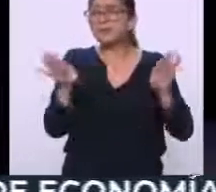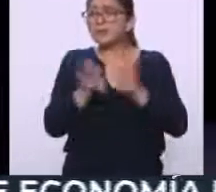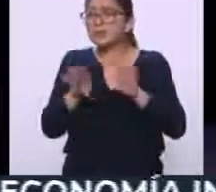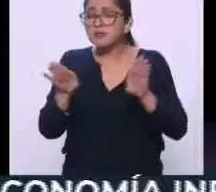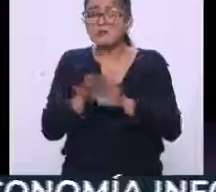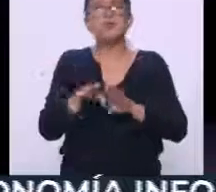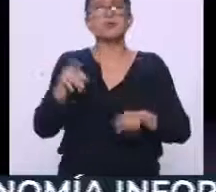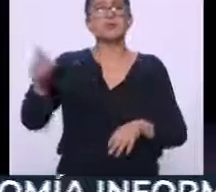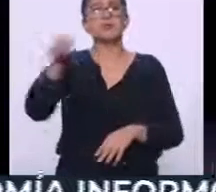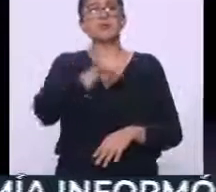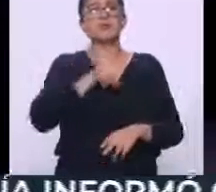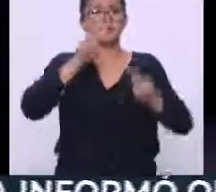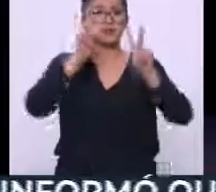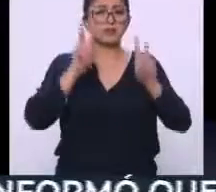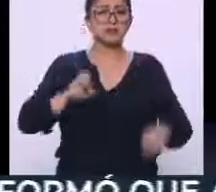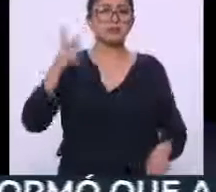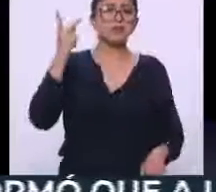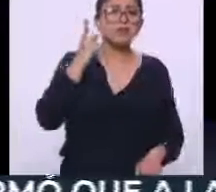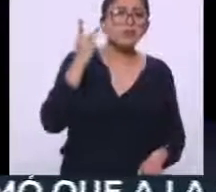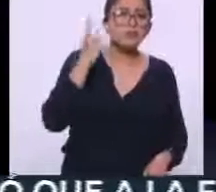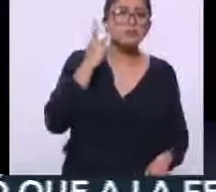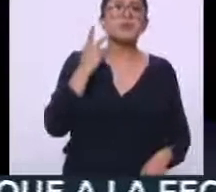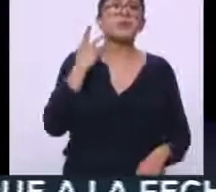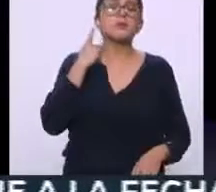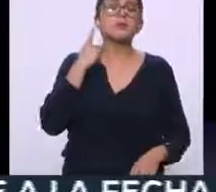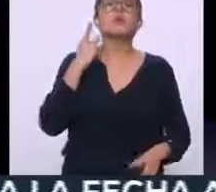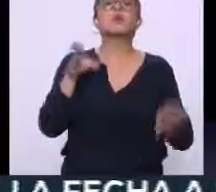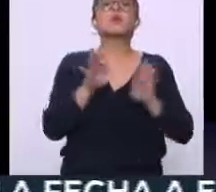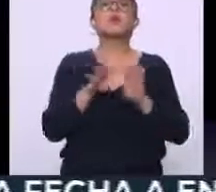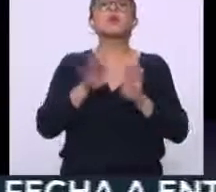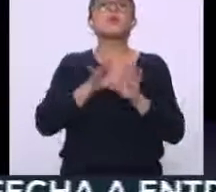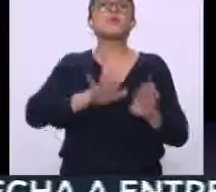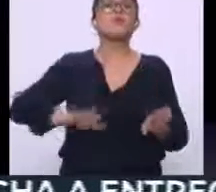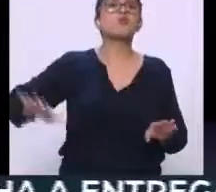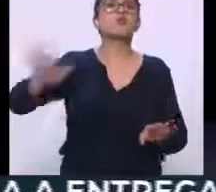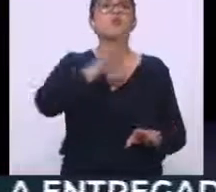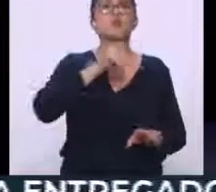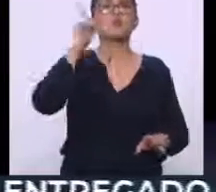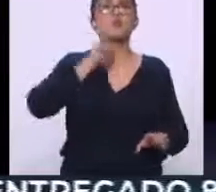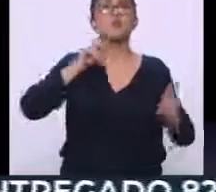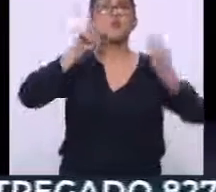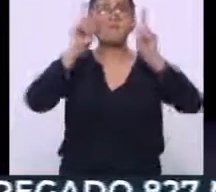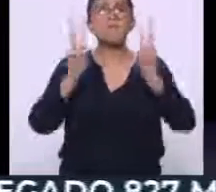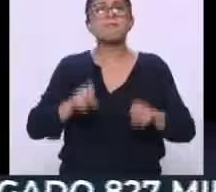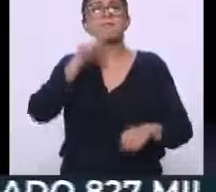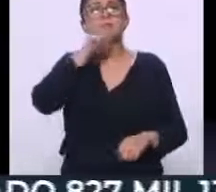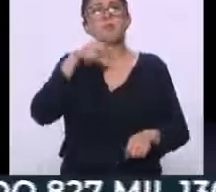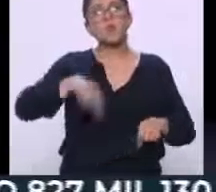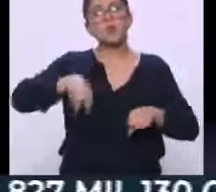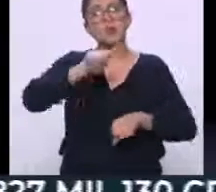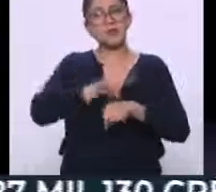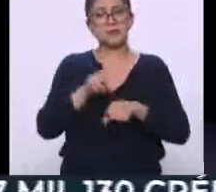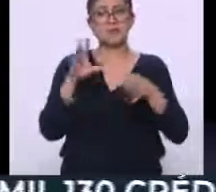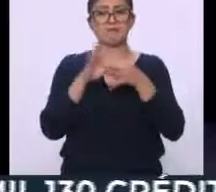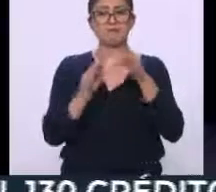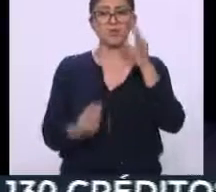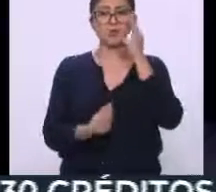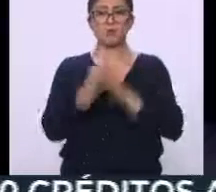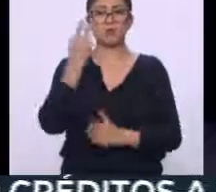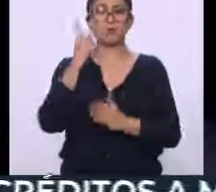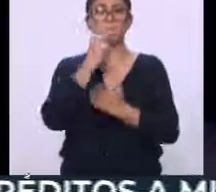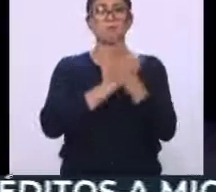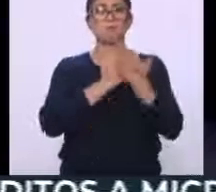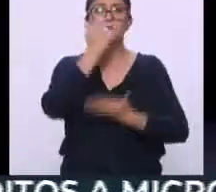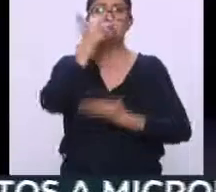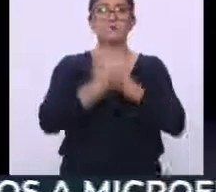movimiento político desde el feminismo y de más o menos qué tendríamos que estar hablando hoy ante este nuevo proyecto